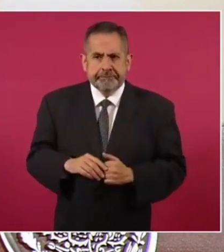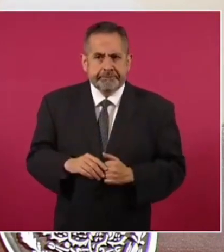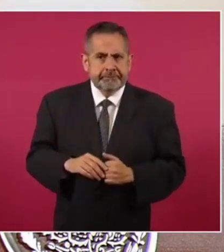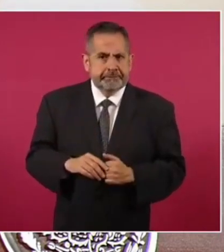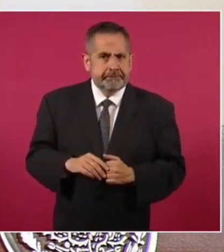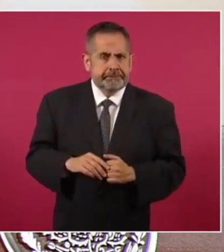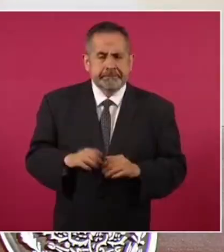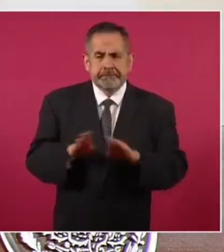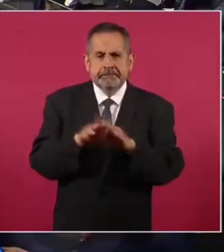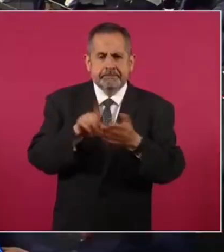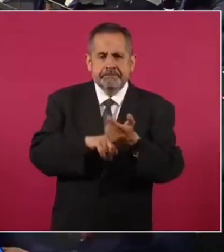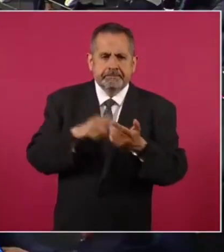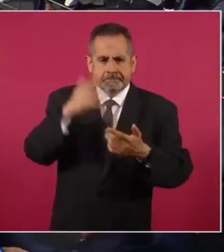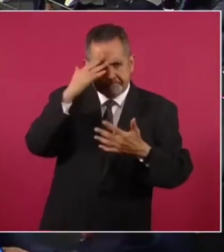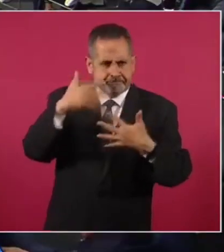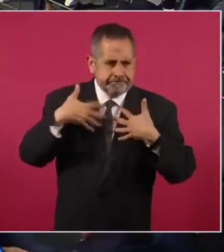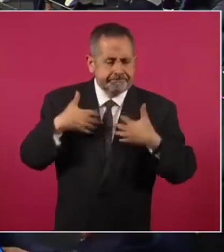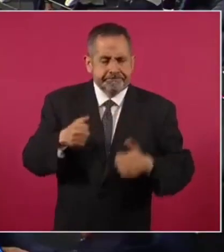pues como ustedes comprenderán,